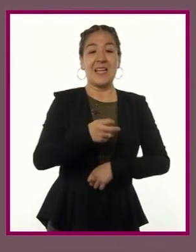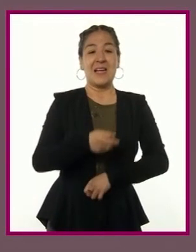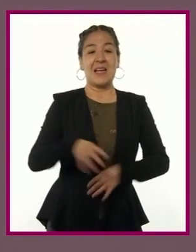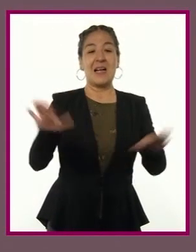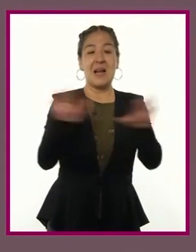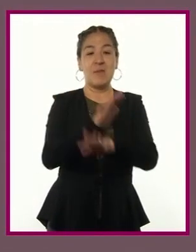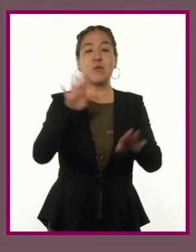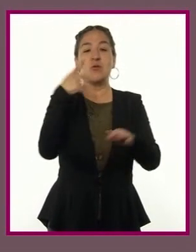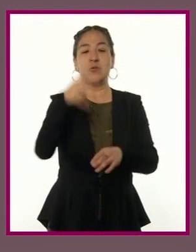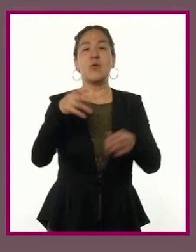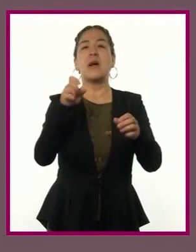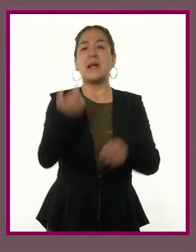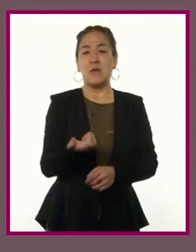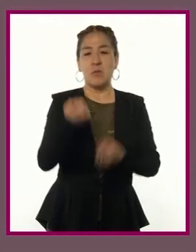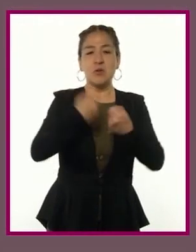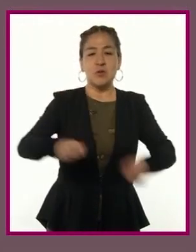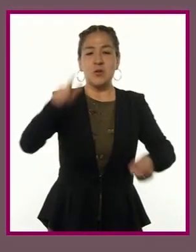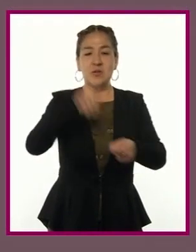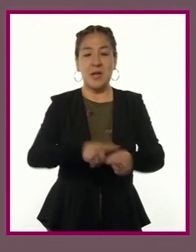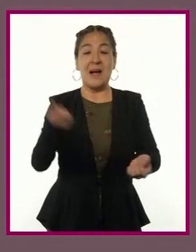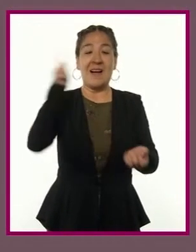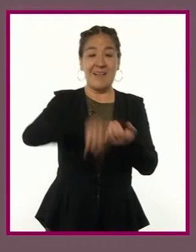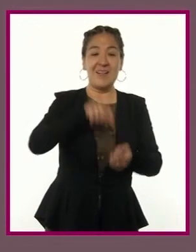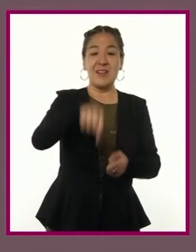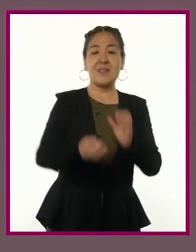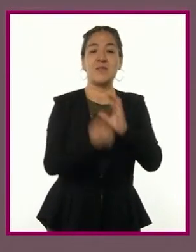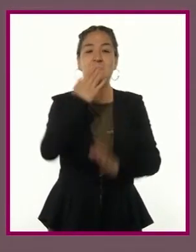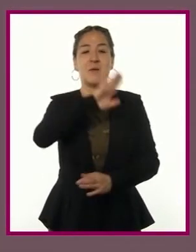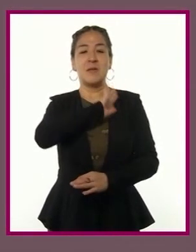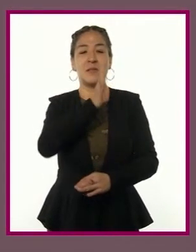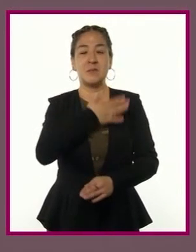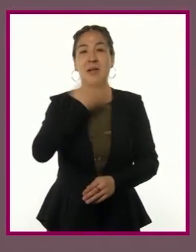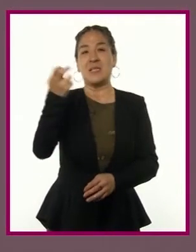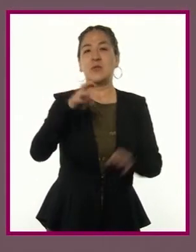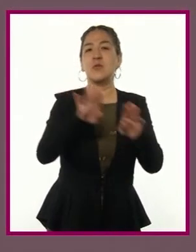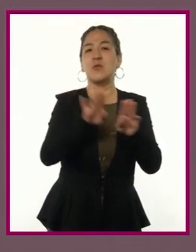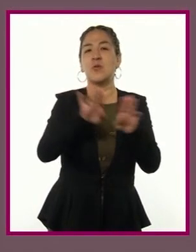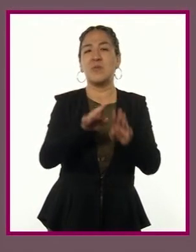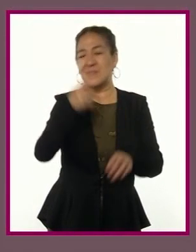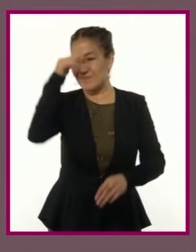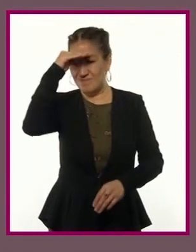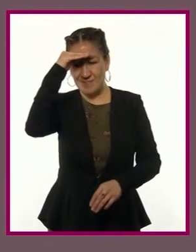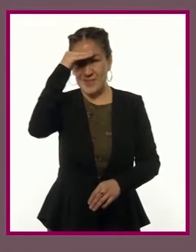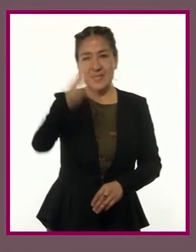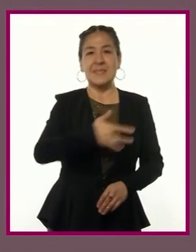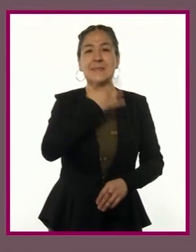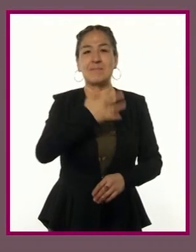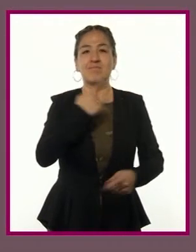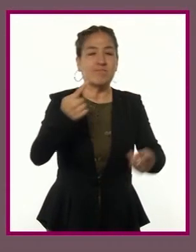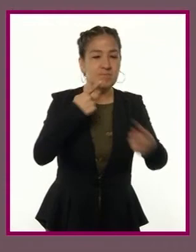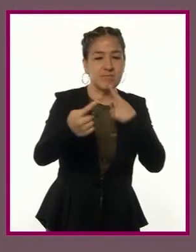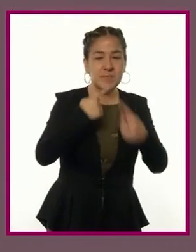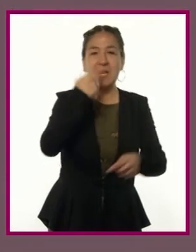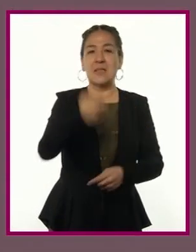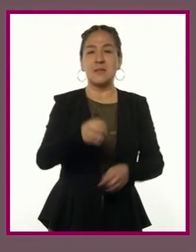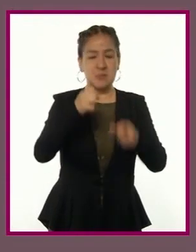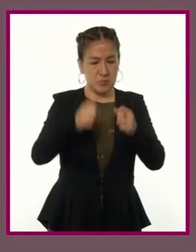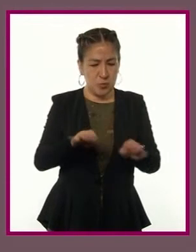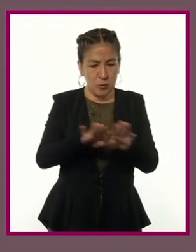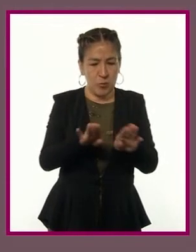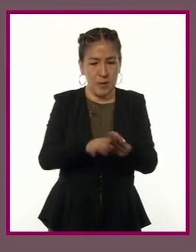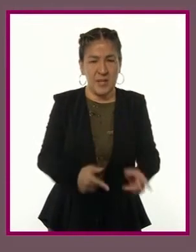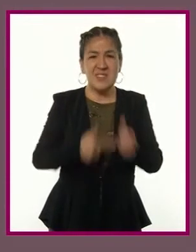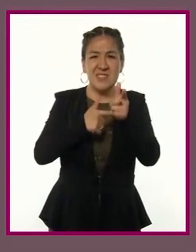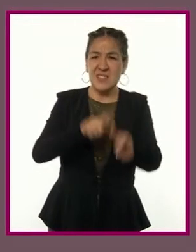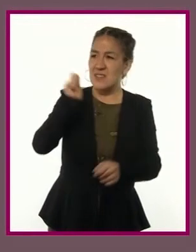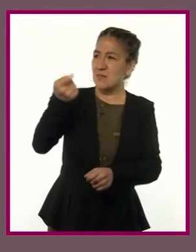en el que estaba inmerso la Nueva España, gracias a las reformas borbónicas, inquietó los espíritus sensibles de aquellos que habían permanecido en la